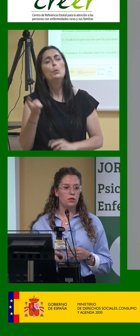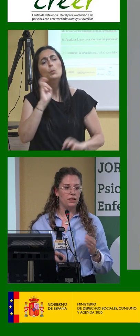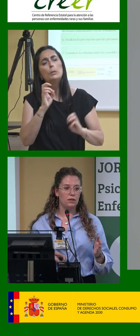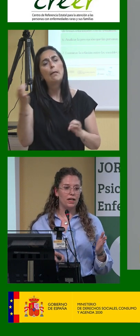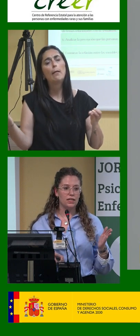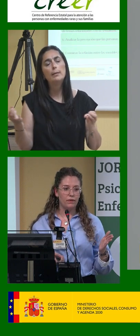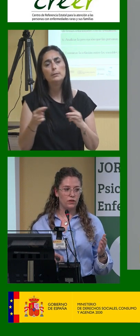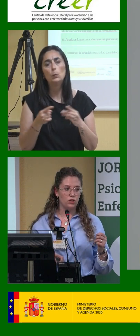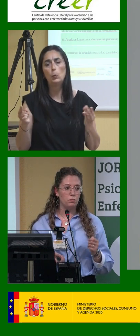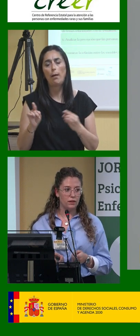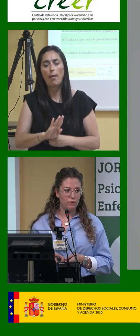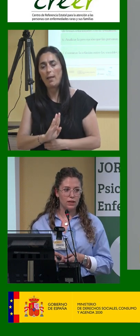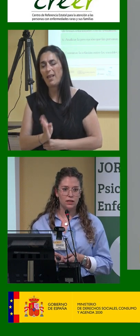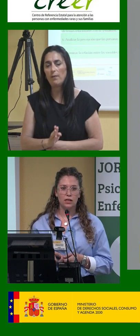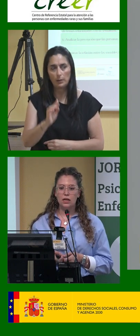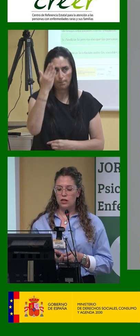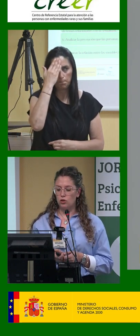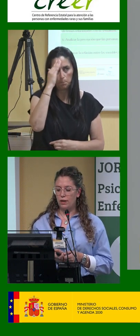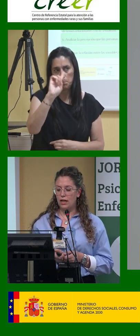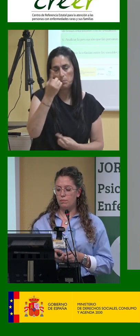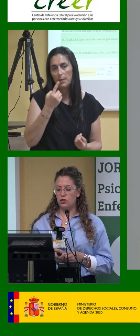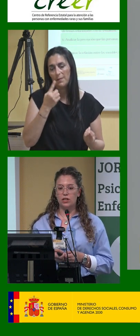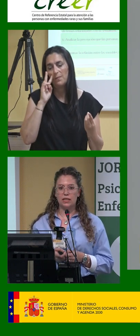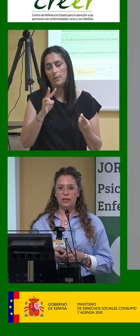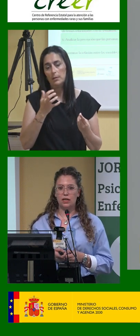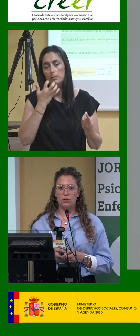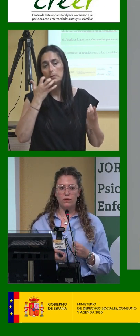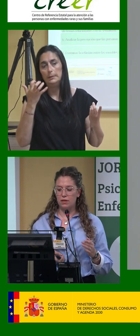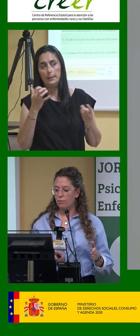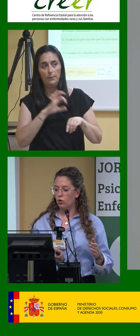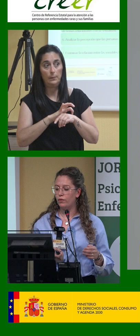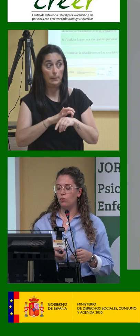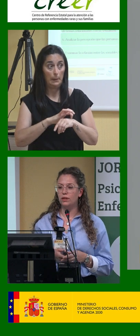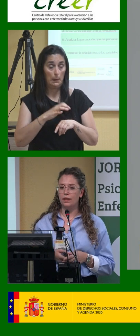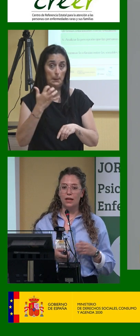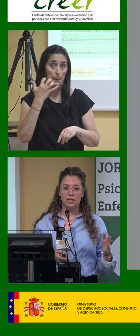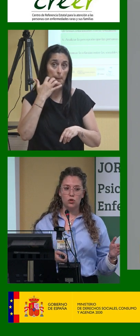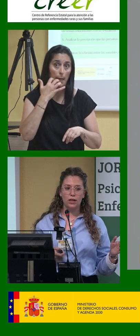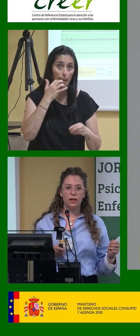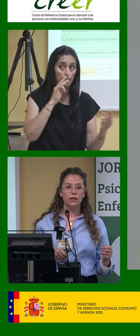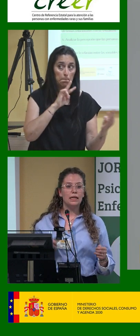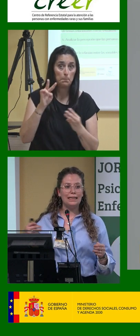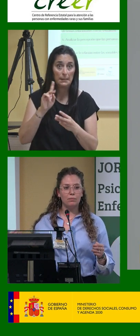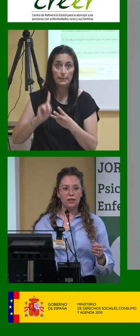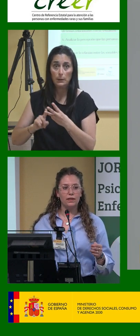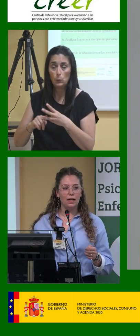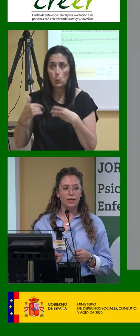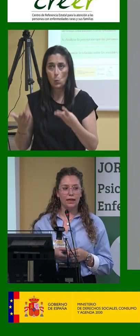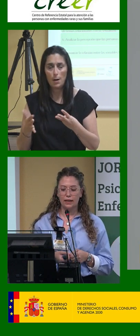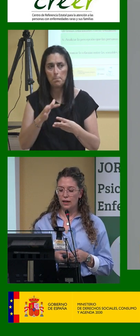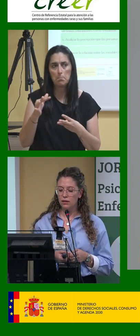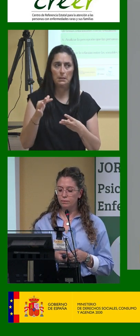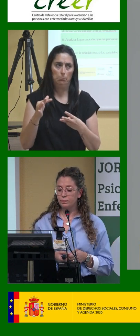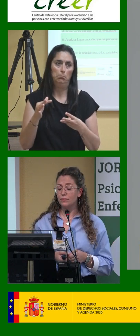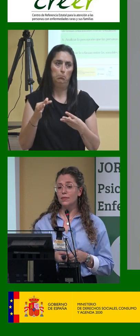cuáles eran las principales afecciones percibidas sobre las personas que tenían una enfermedad poco frecuente hacia la sexualidad y también hacia la